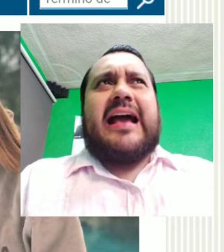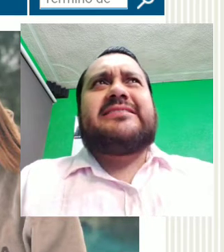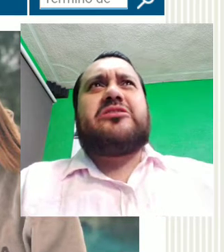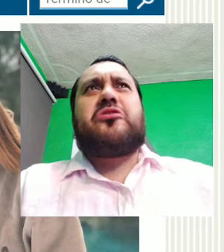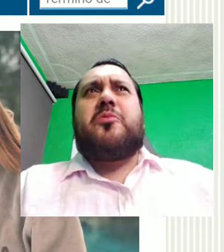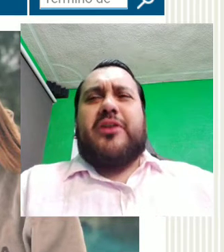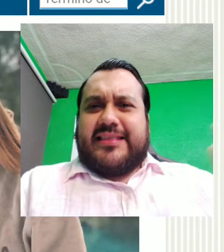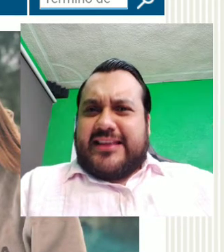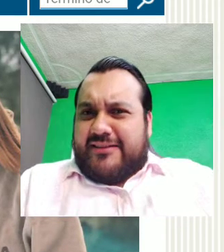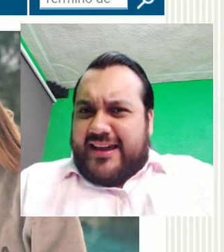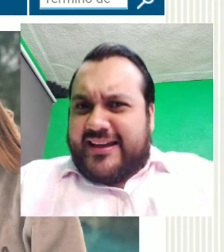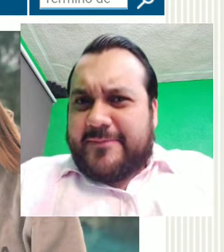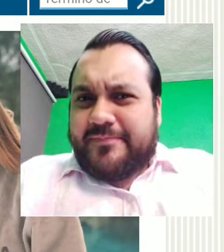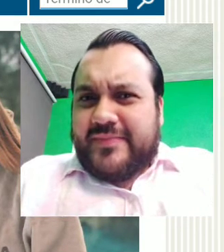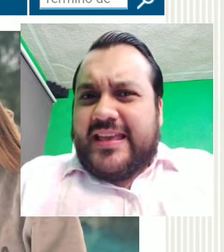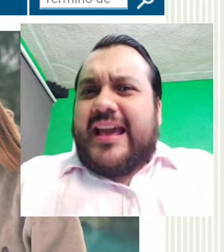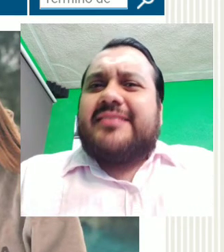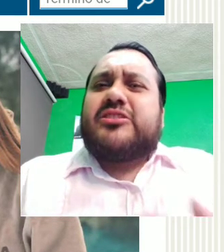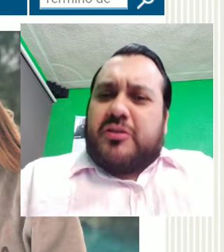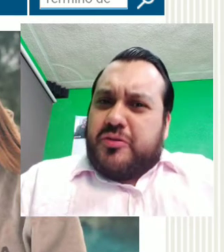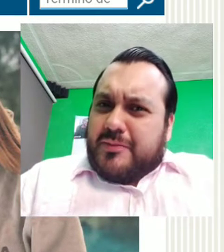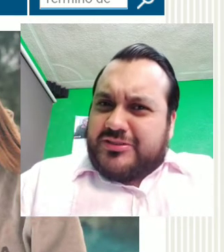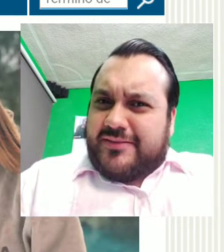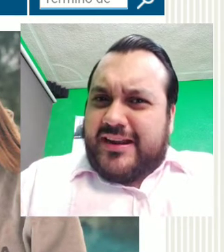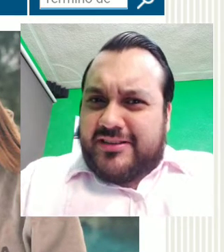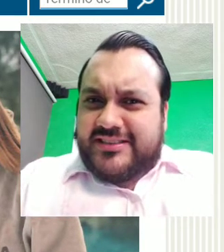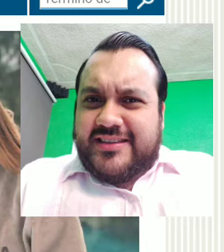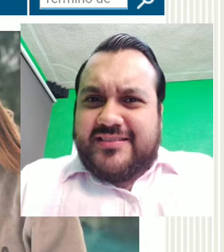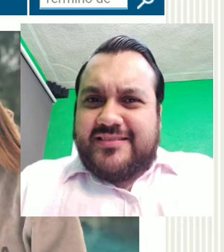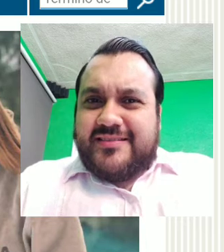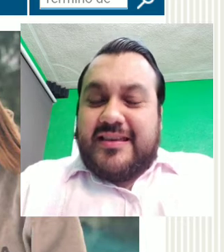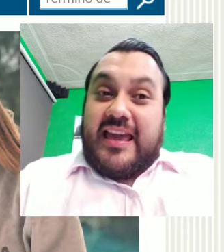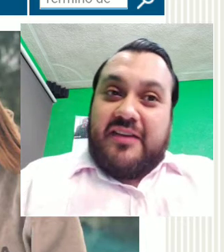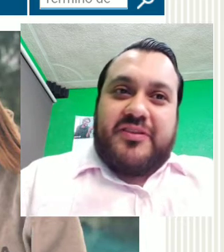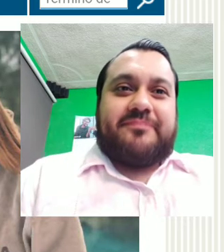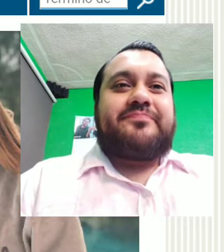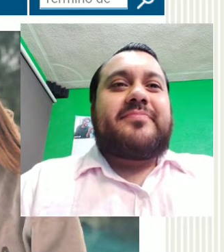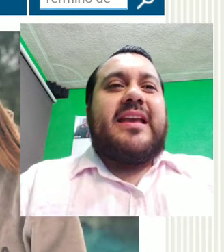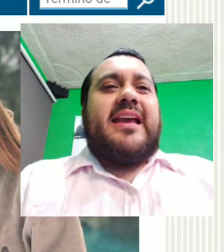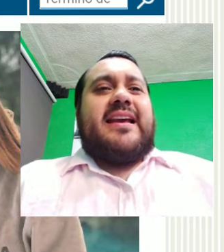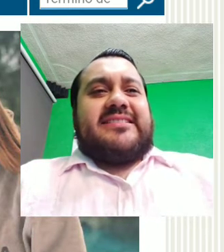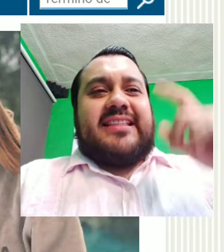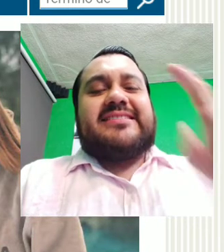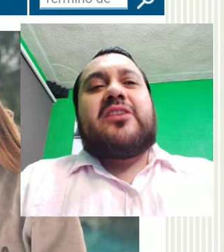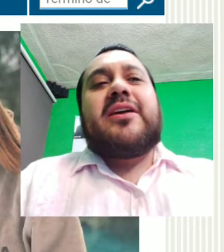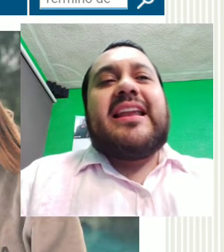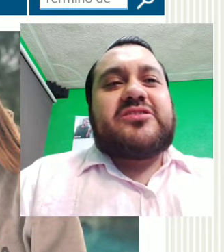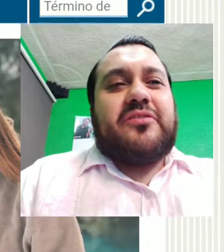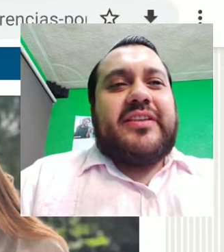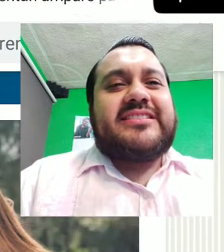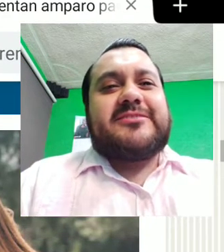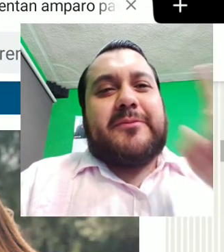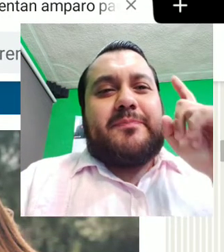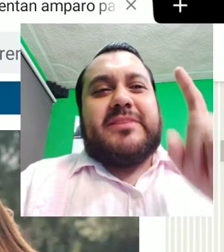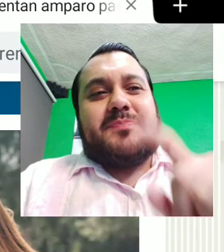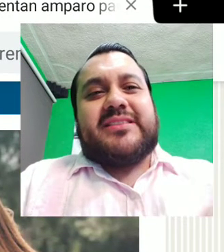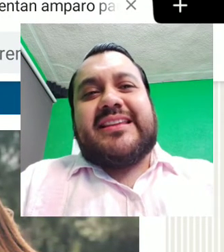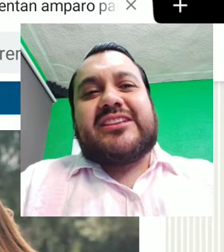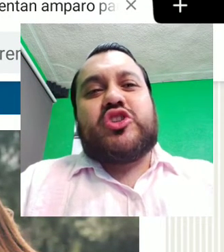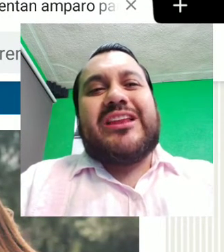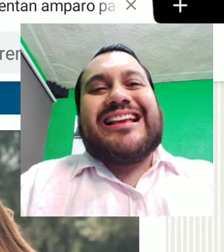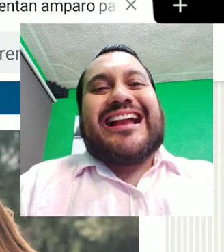haciendo como que trabajan antes cuando íbamos a ver algo así en fin se destacó que las conferencias